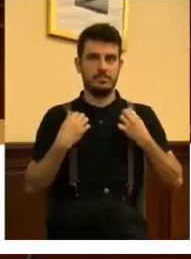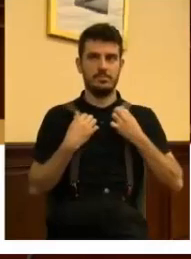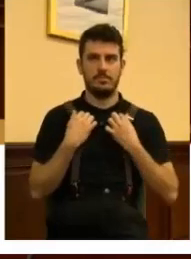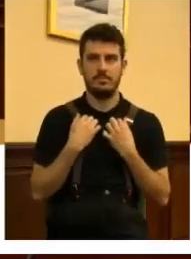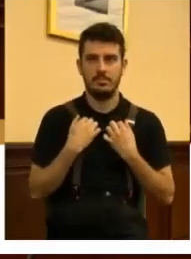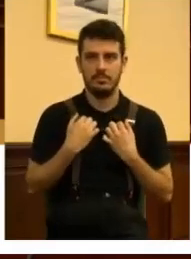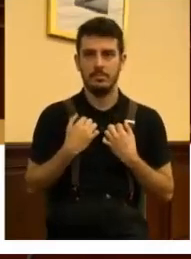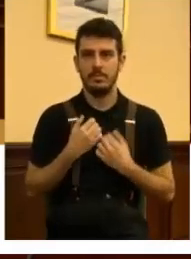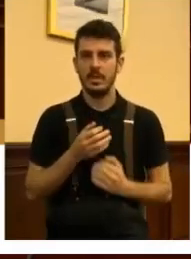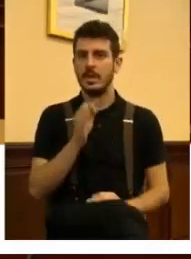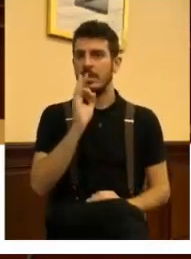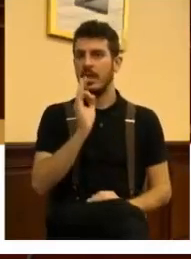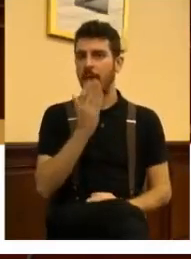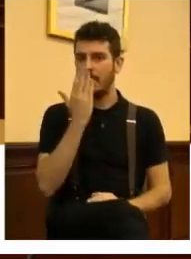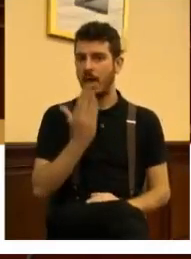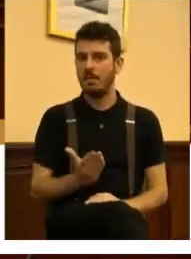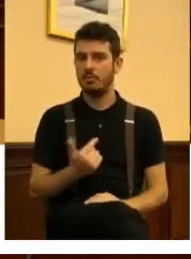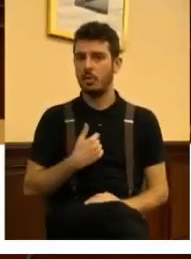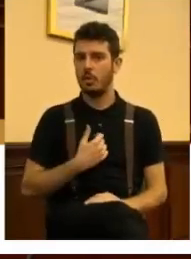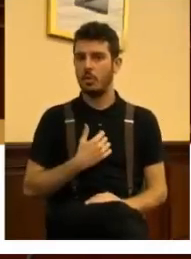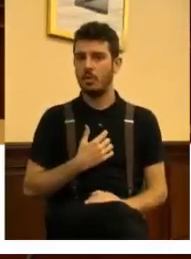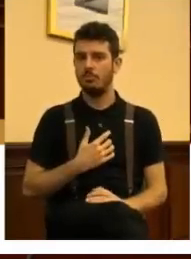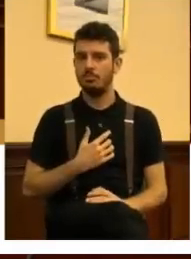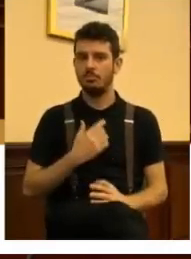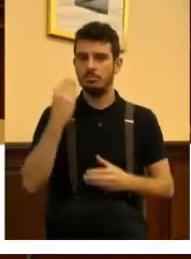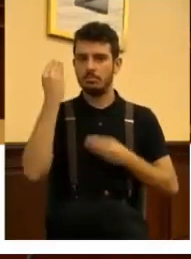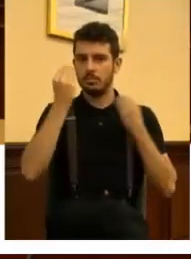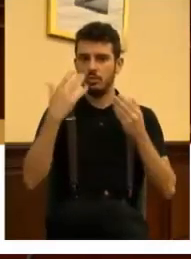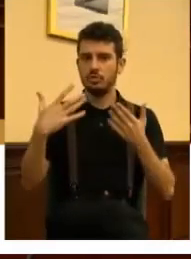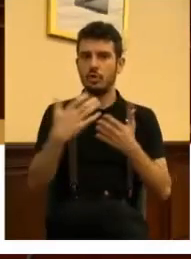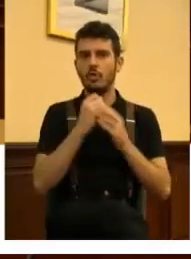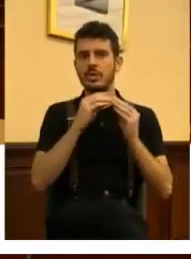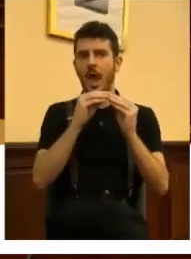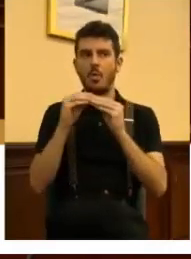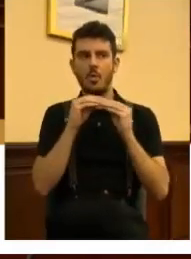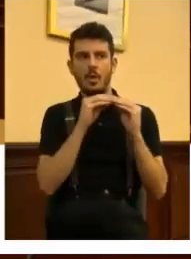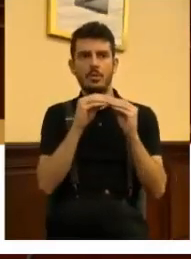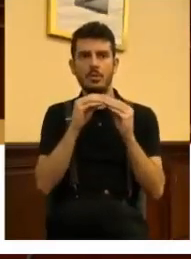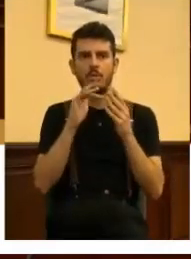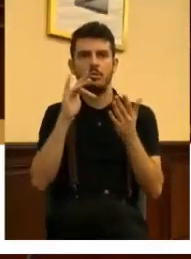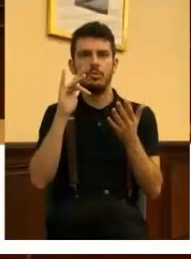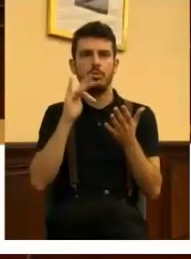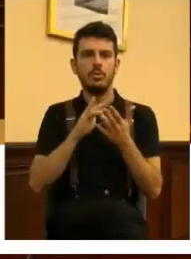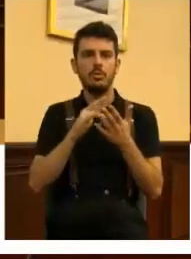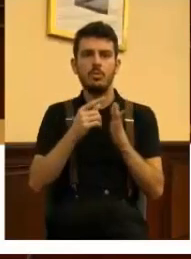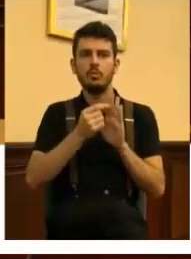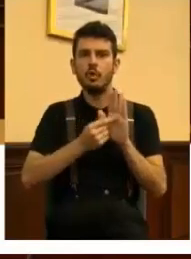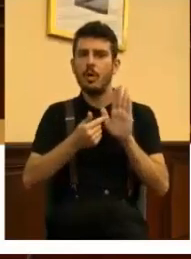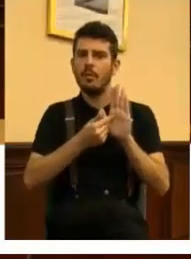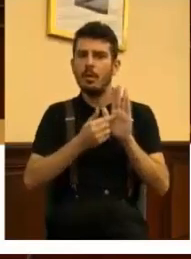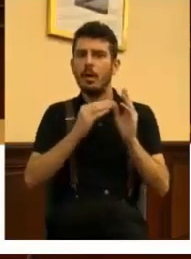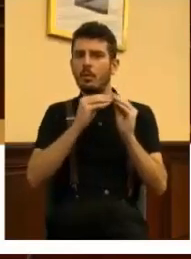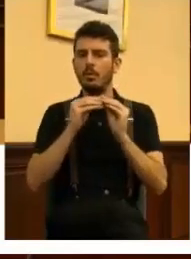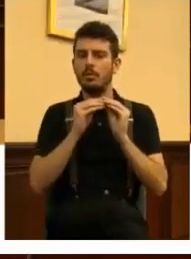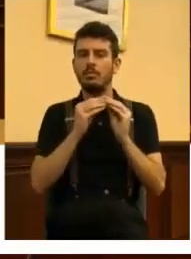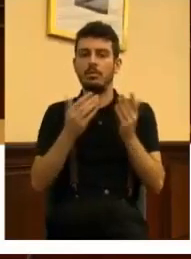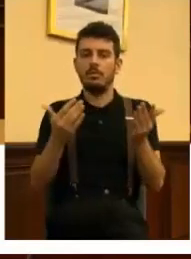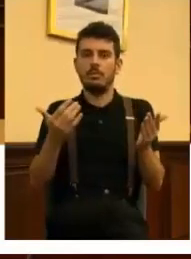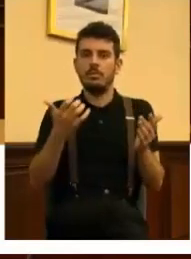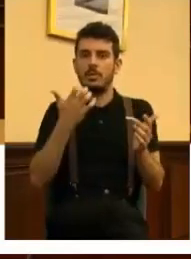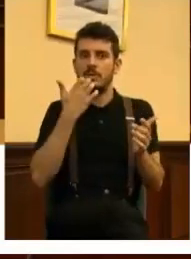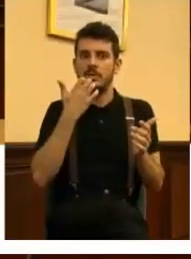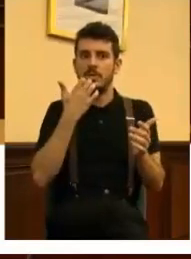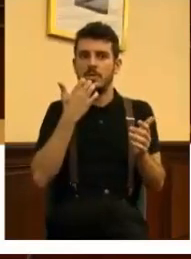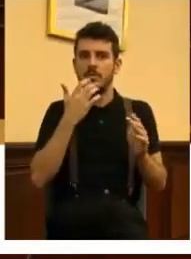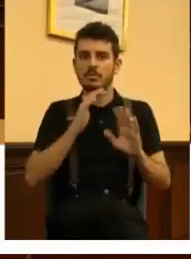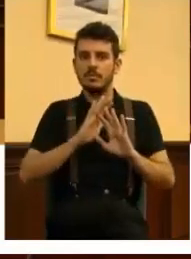De verdad, estaba convencida de que todos íbamos a estar de acuerdo en este punto, pero si no tienes nada más